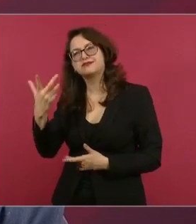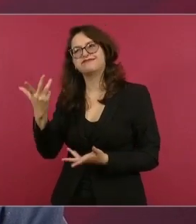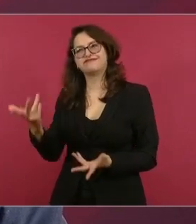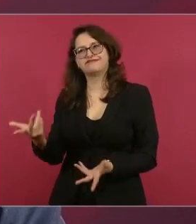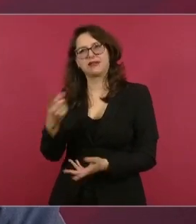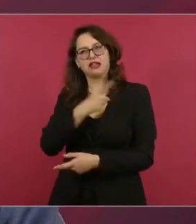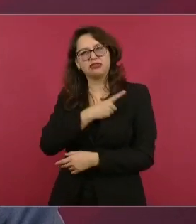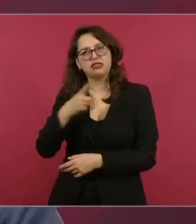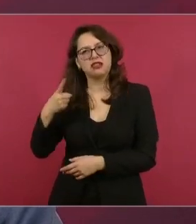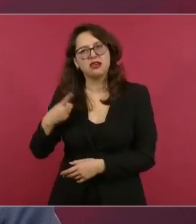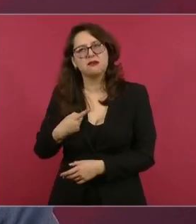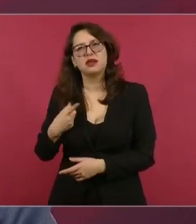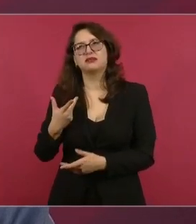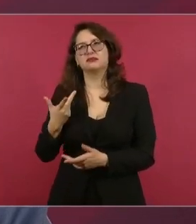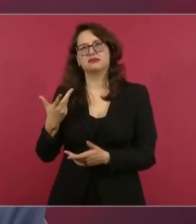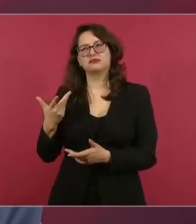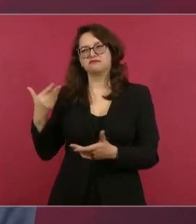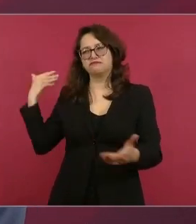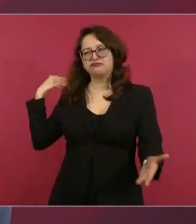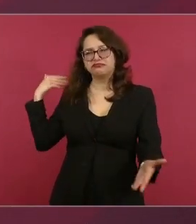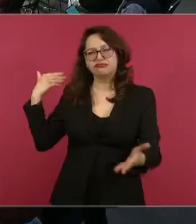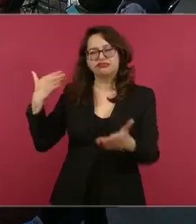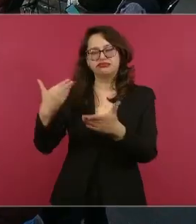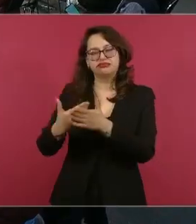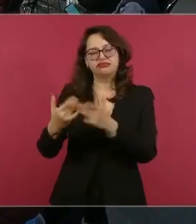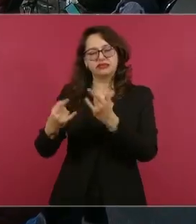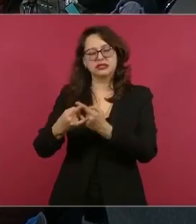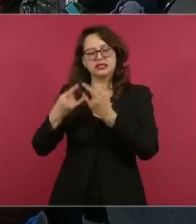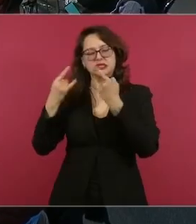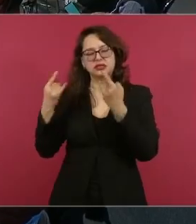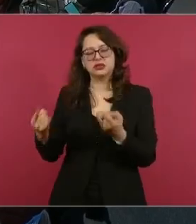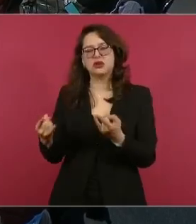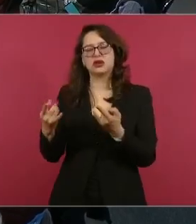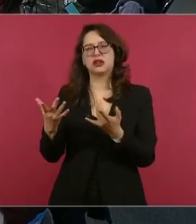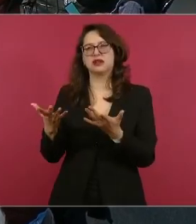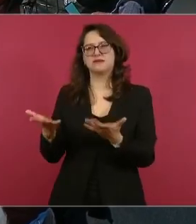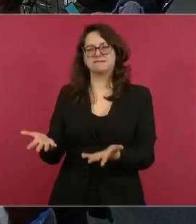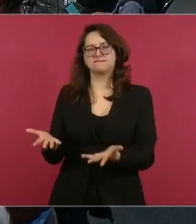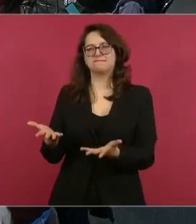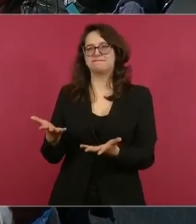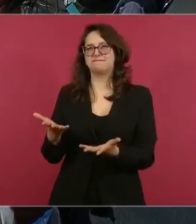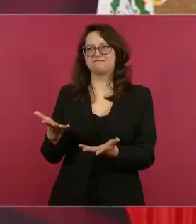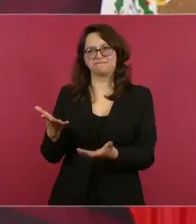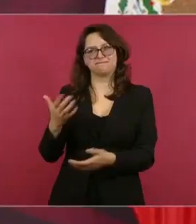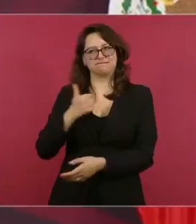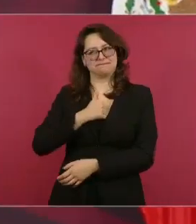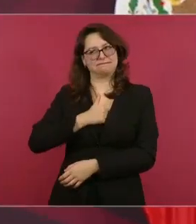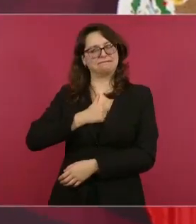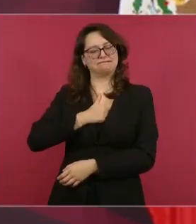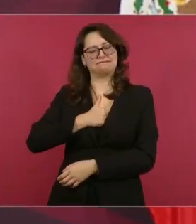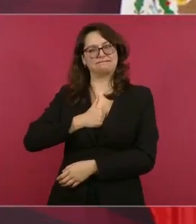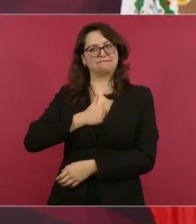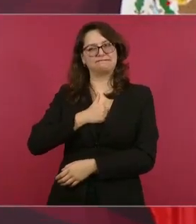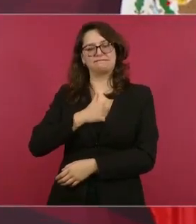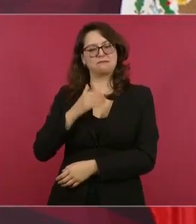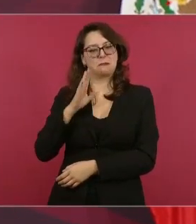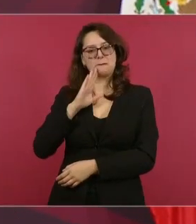un acuerdo para que los gobiernos de los dos